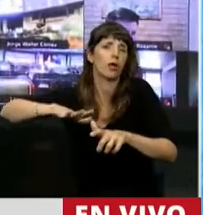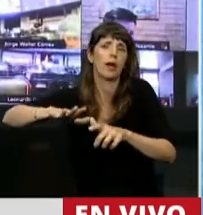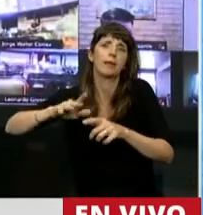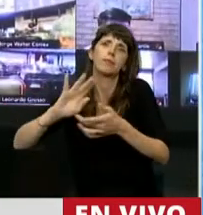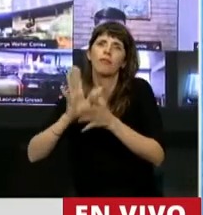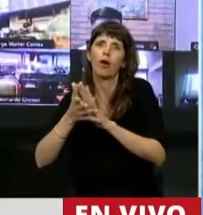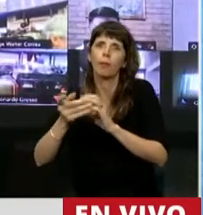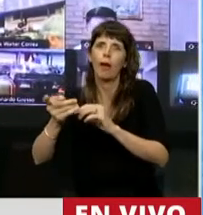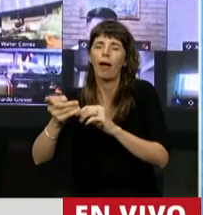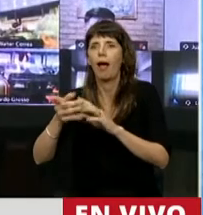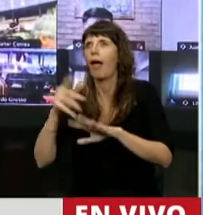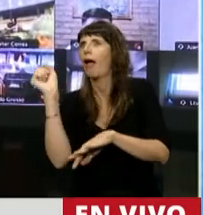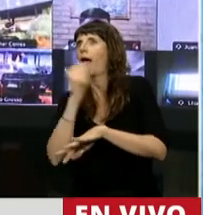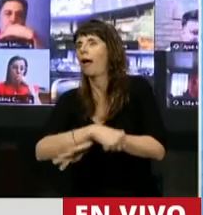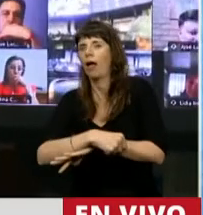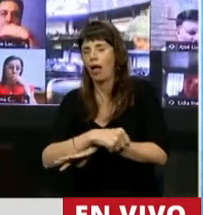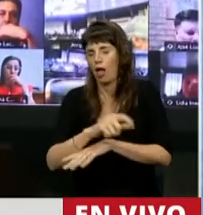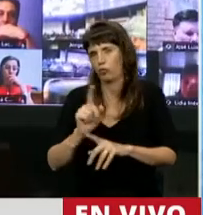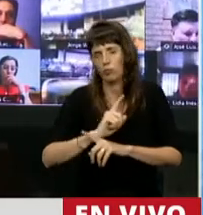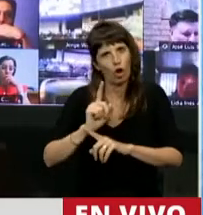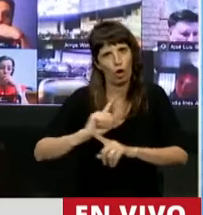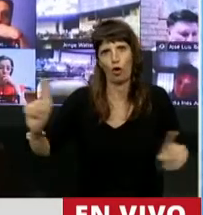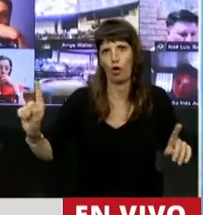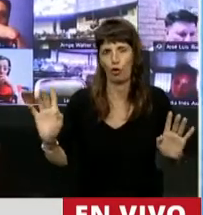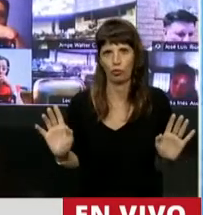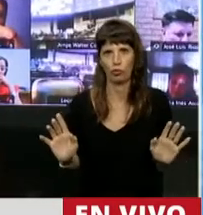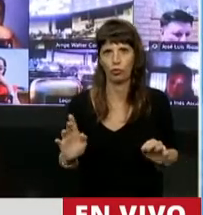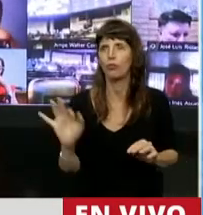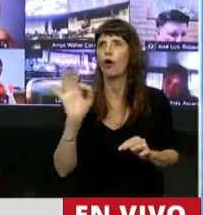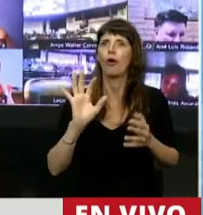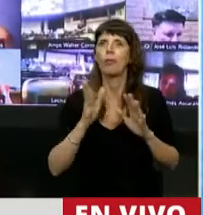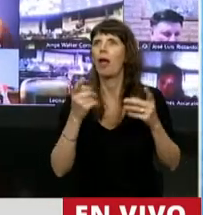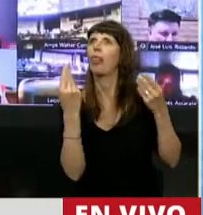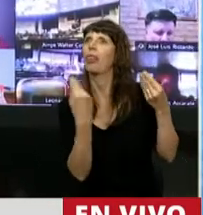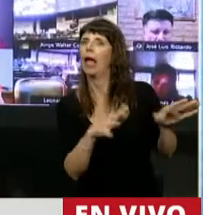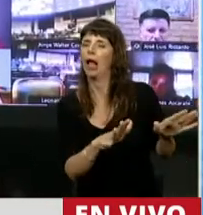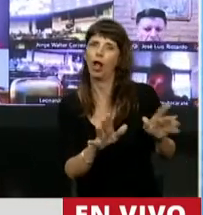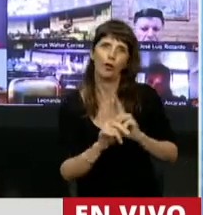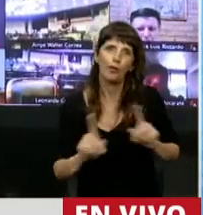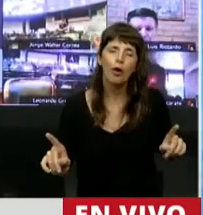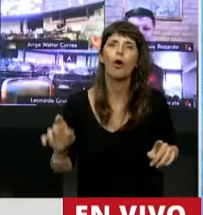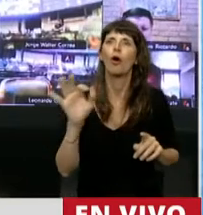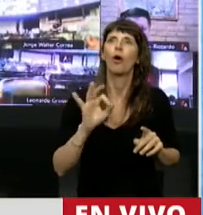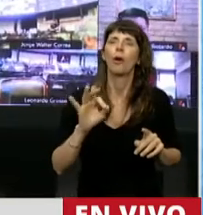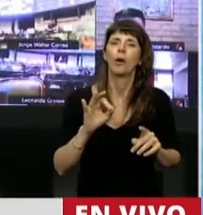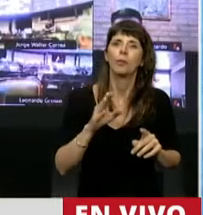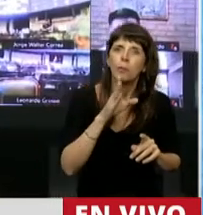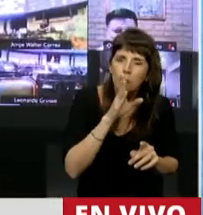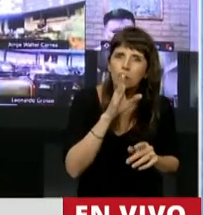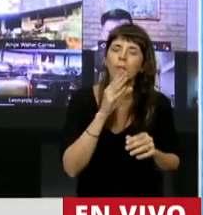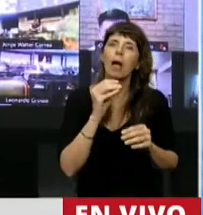otro lado no vamos a tolerar el doble estándar